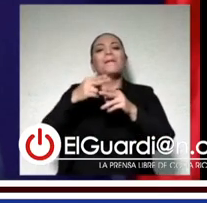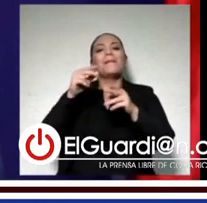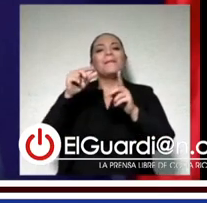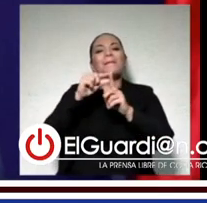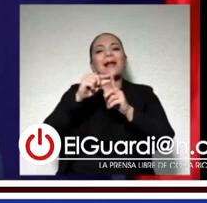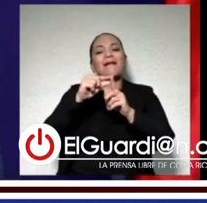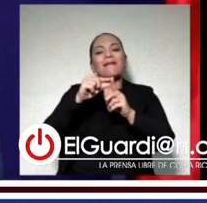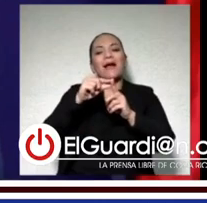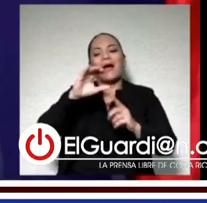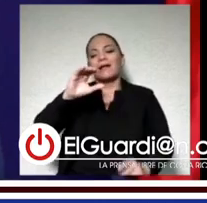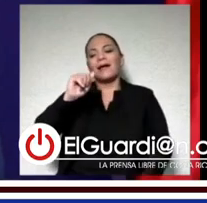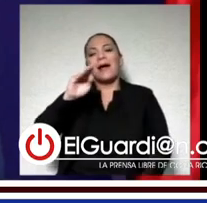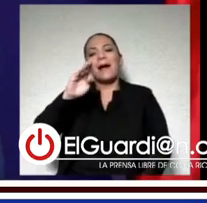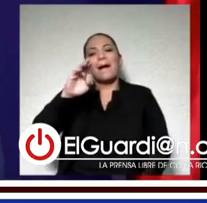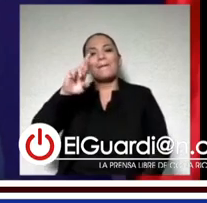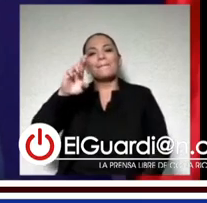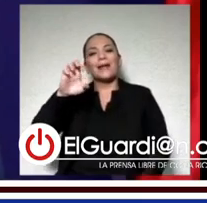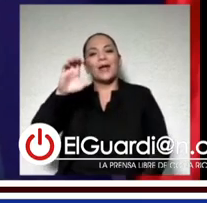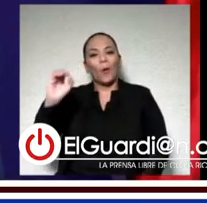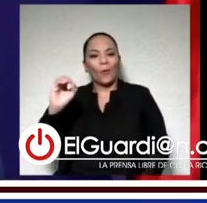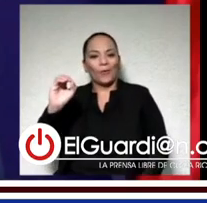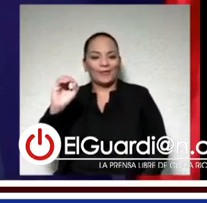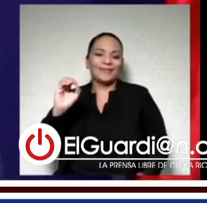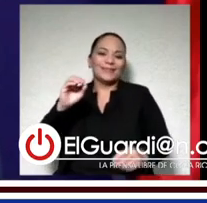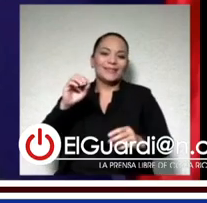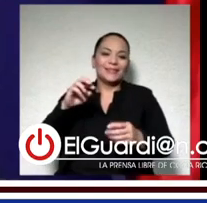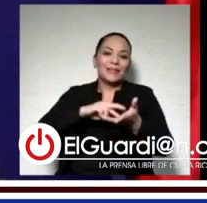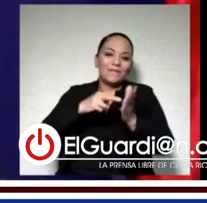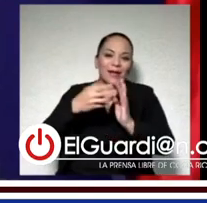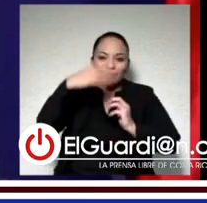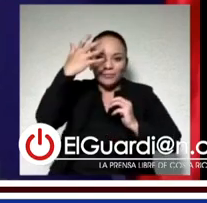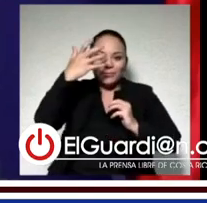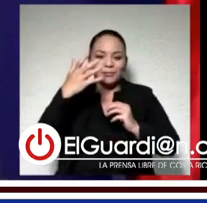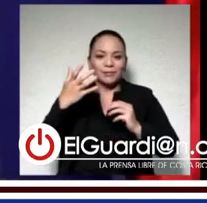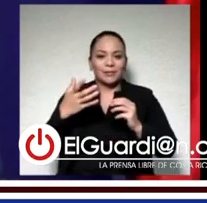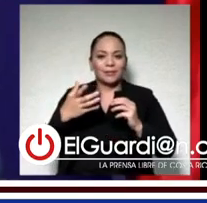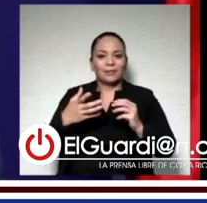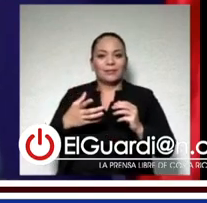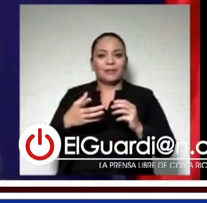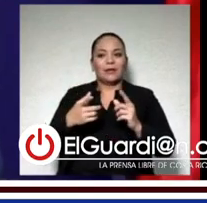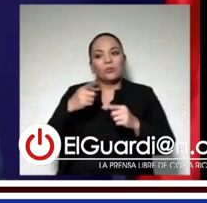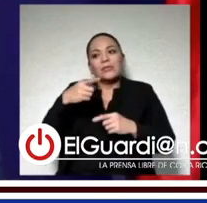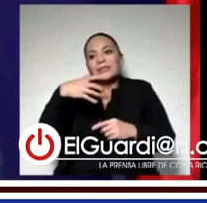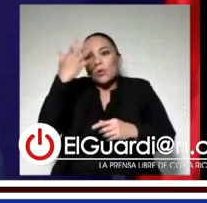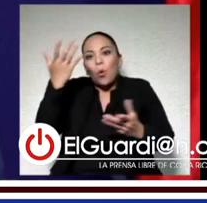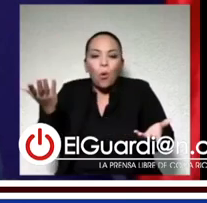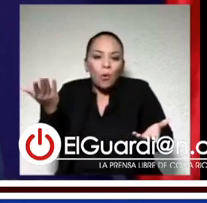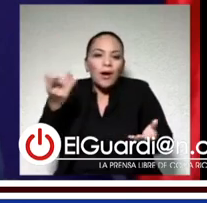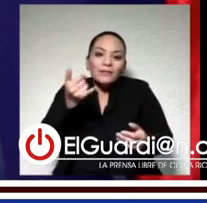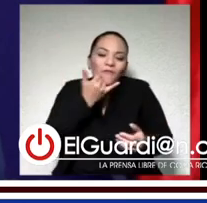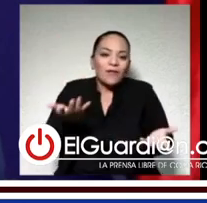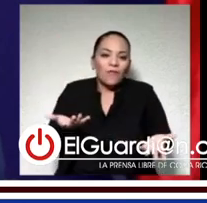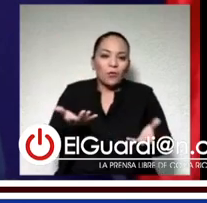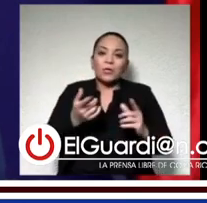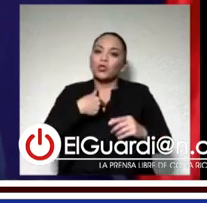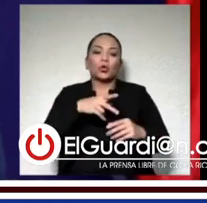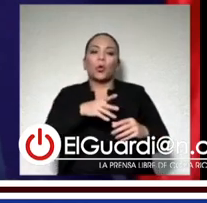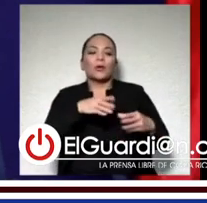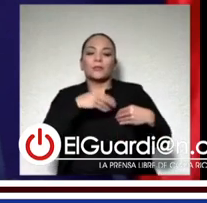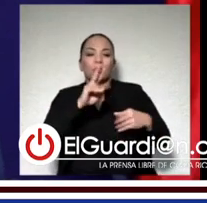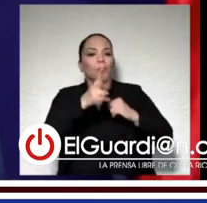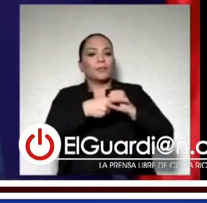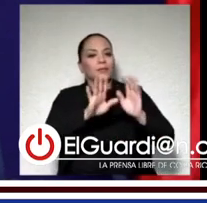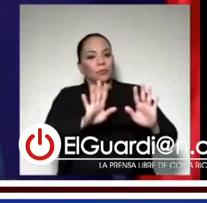cometió un error. Entonces yo le dije, ese error no se lo permito dos veces. Ese es el error. Entonces,